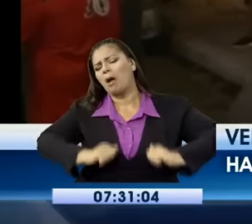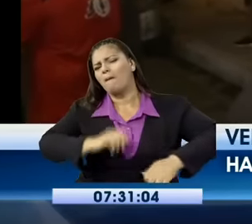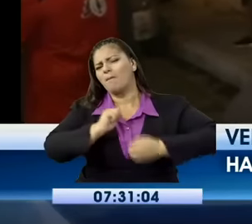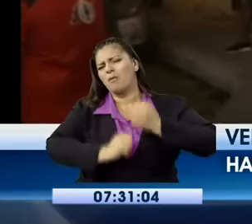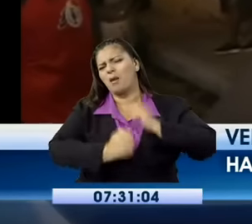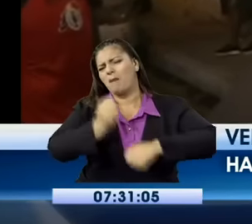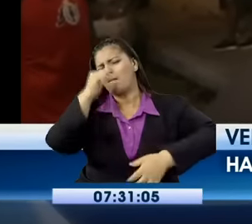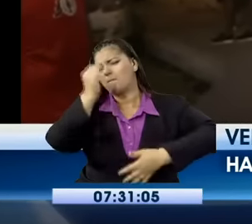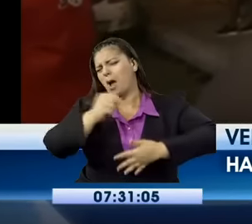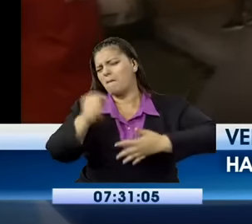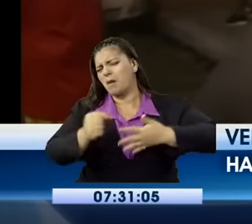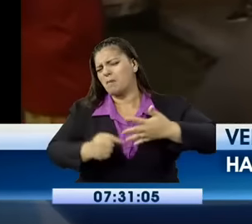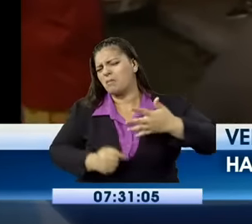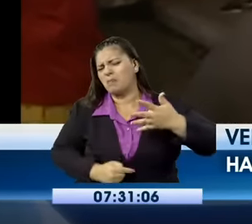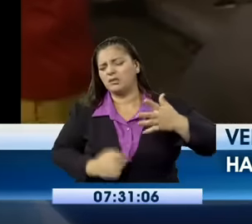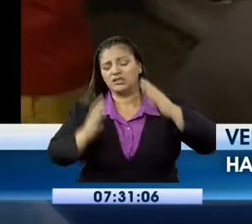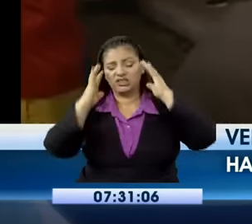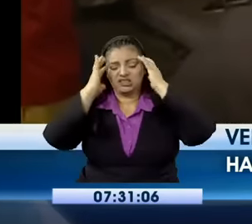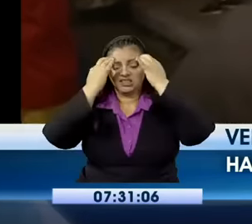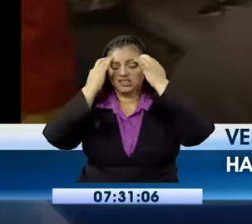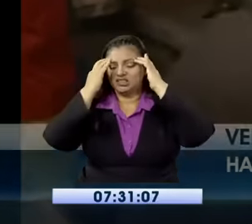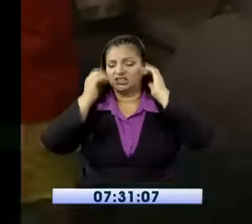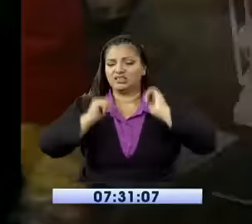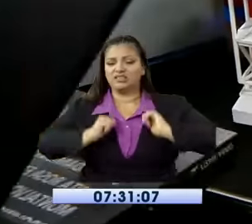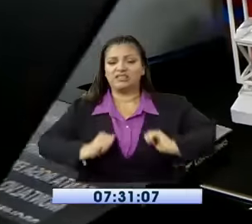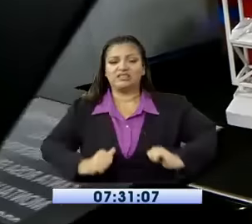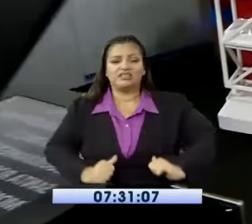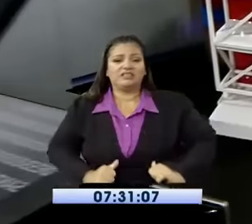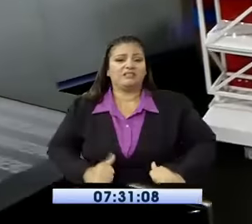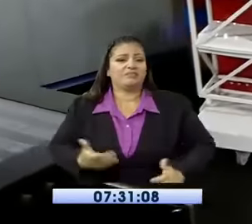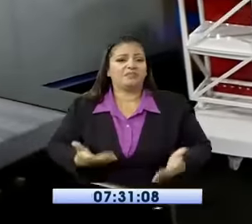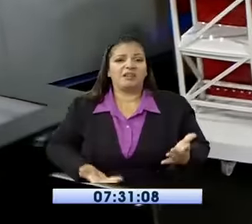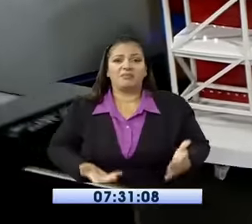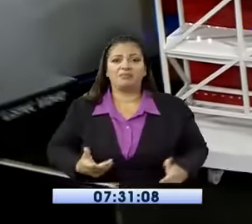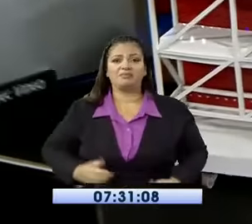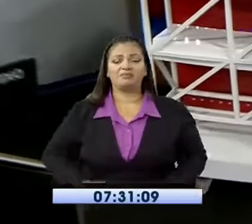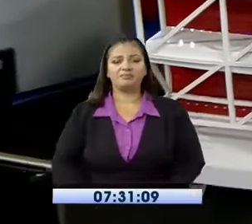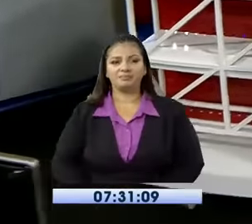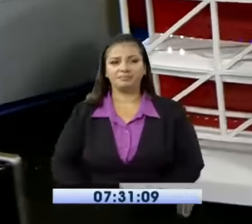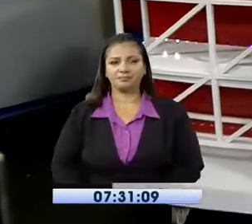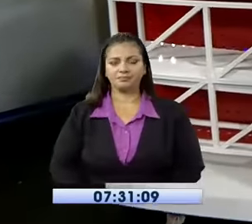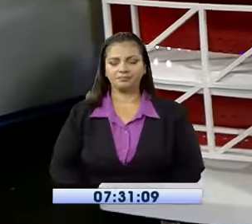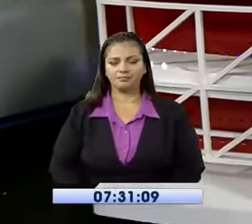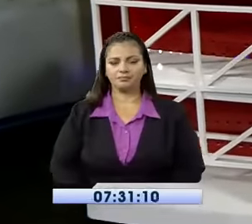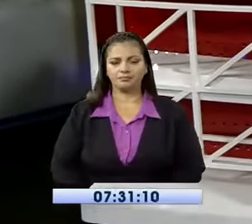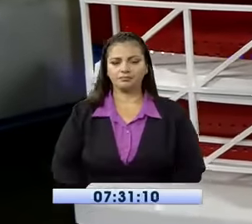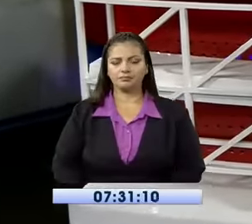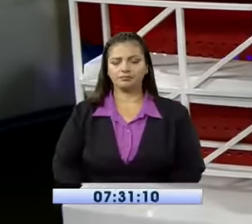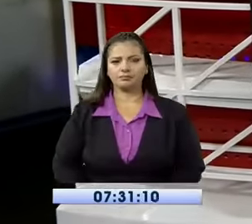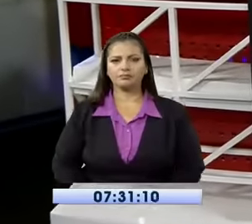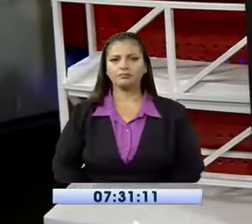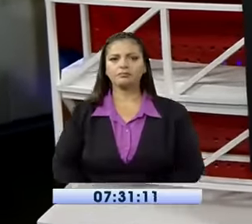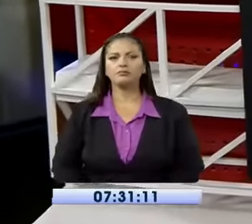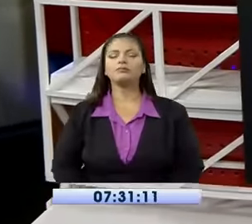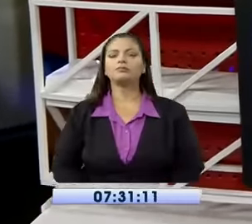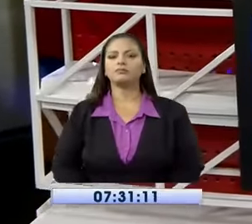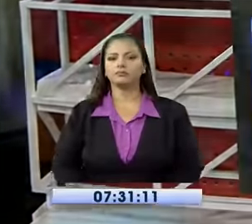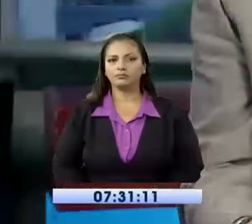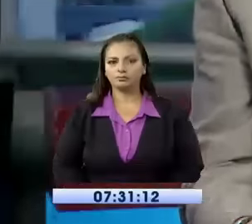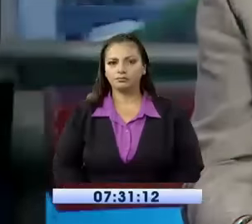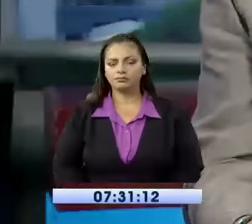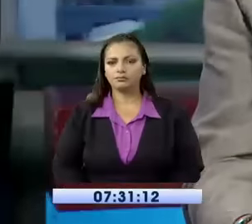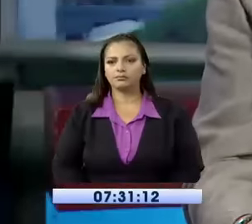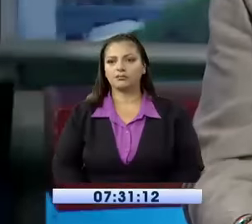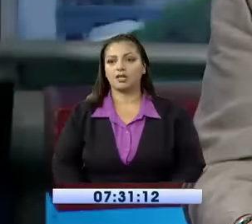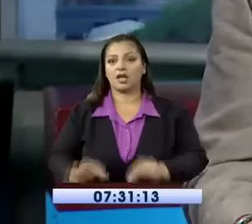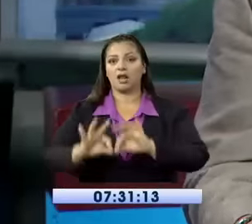acumulados que que tenía y un disturbio entre los integrantes de una familia y varios